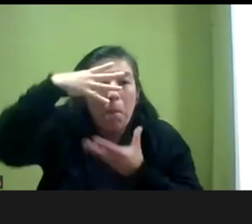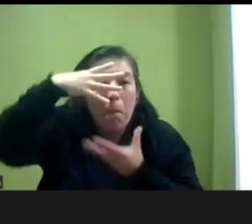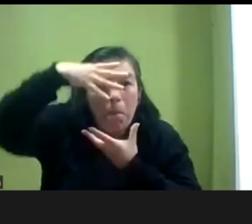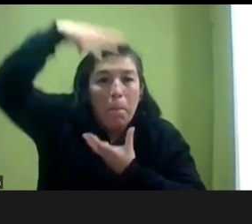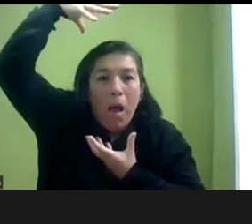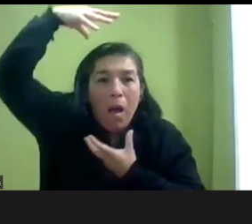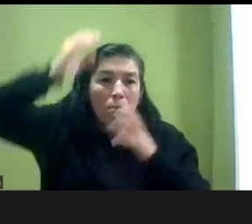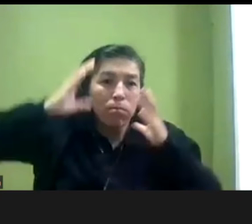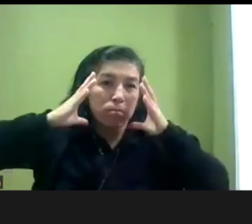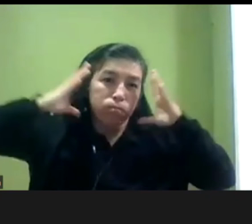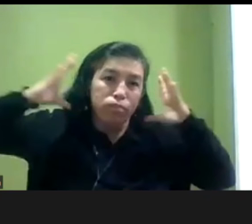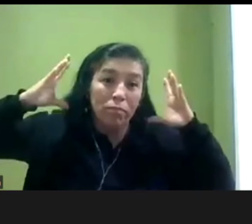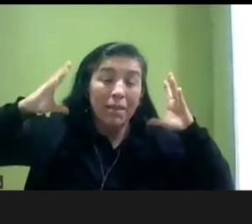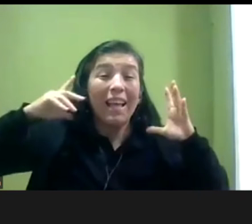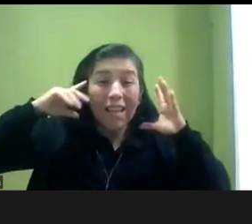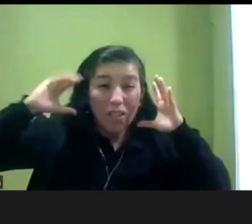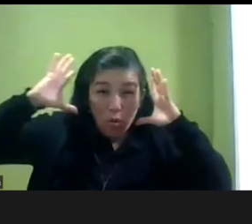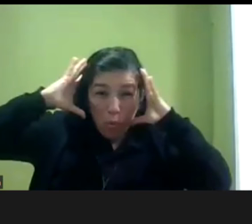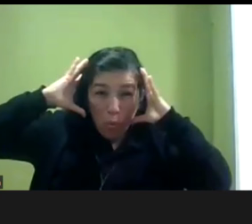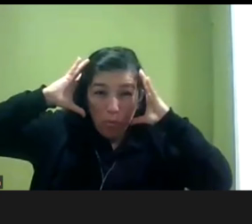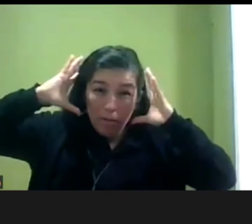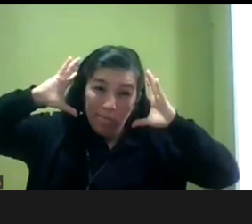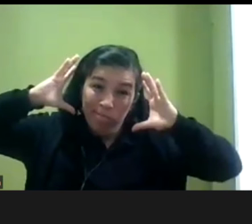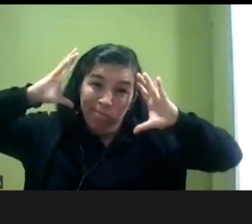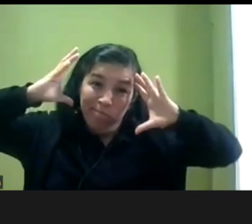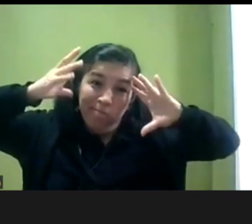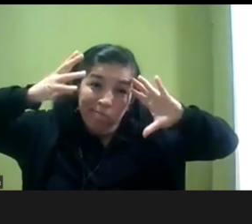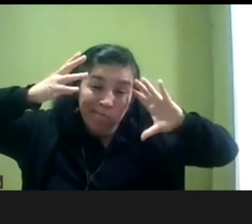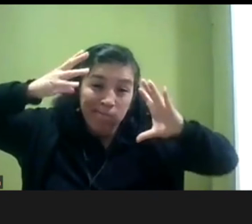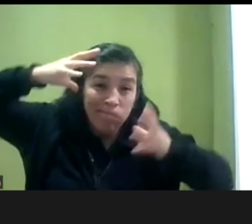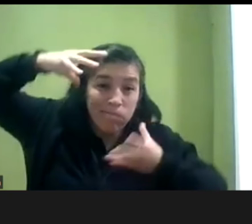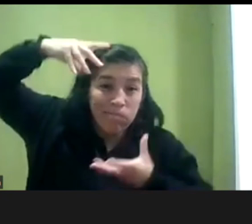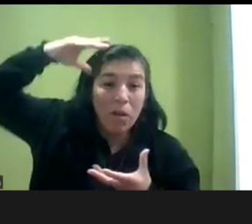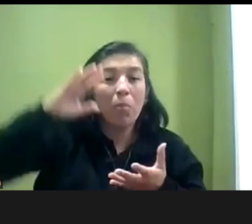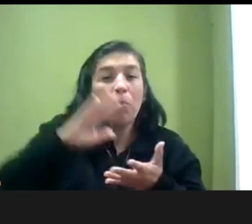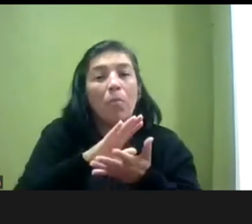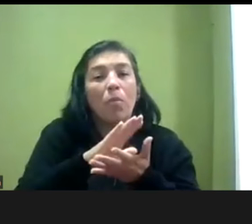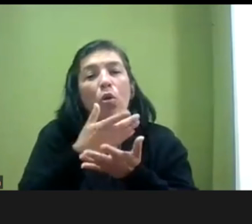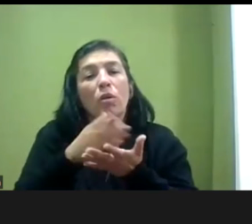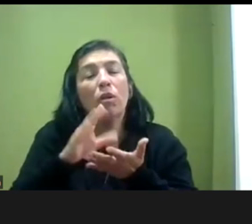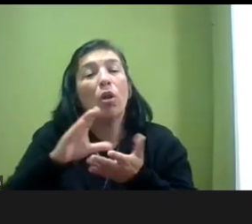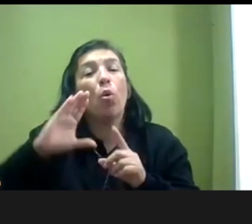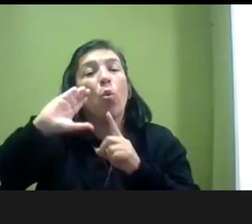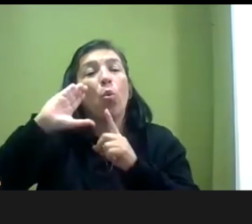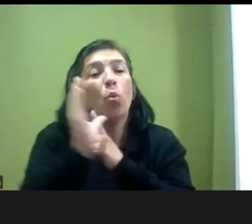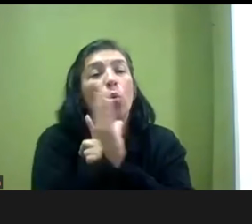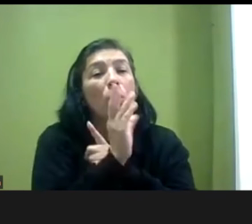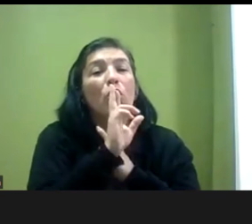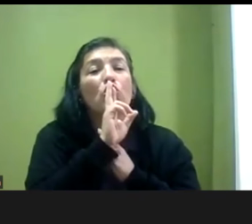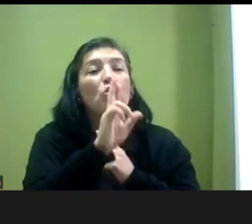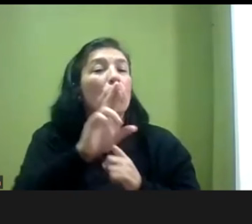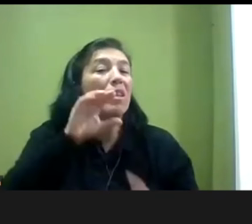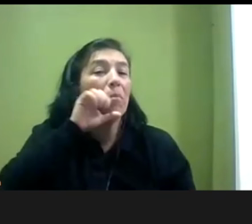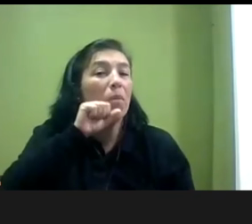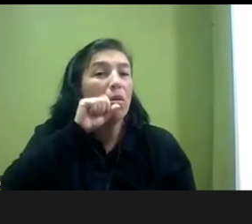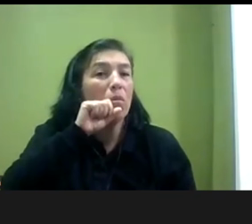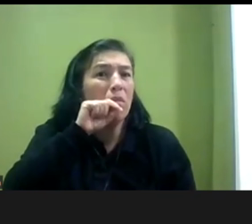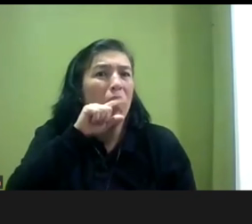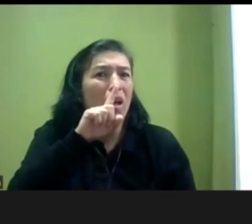La deformación craneana en Paracas, por ejemplo, en la cultura Paracas, en el sur del Perú, llega a